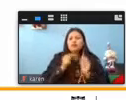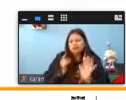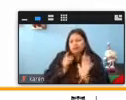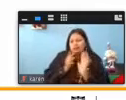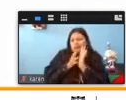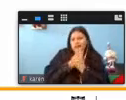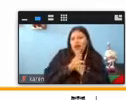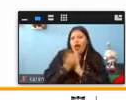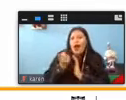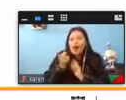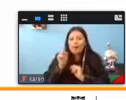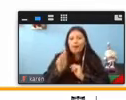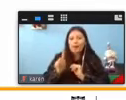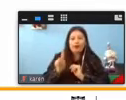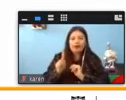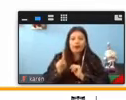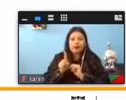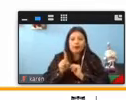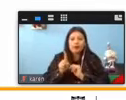también